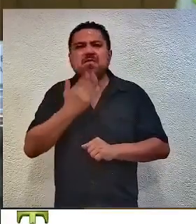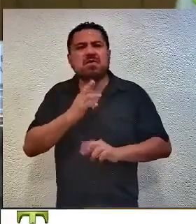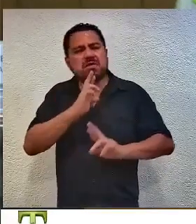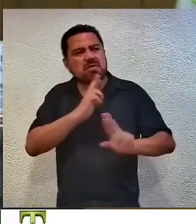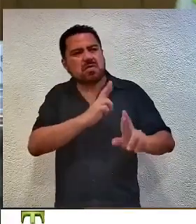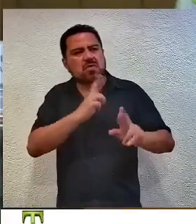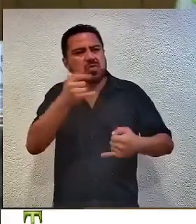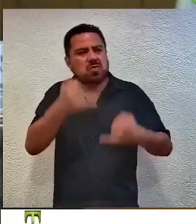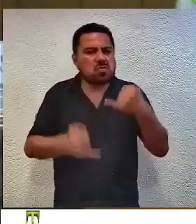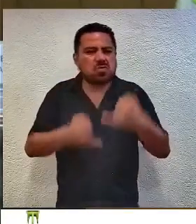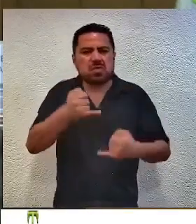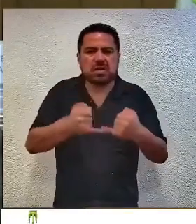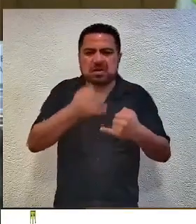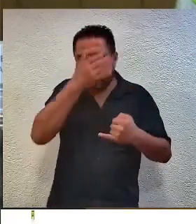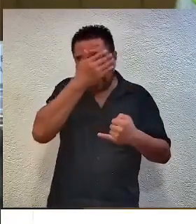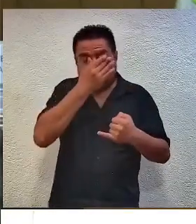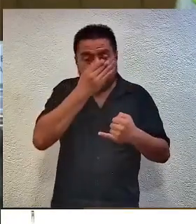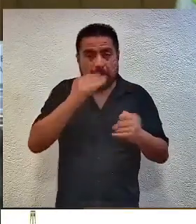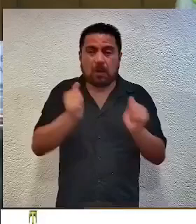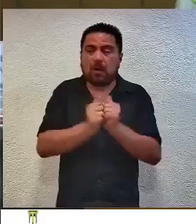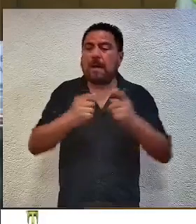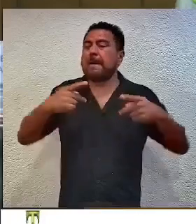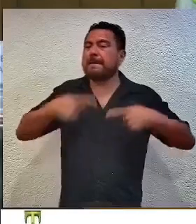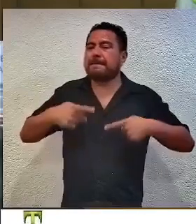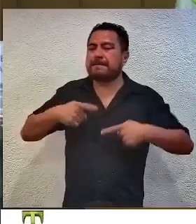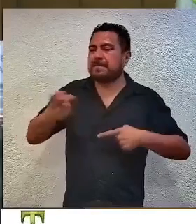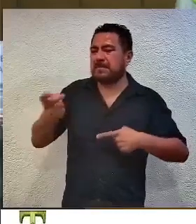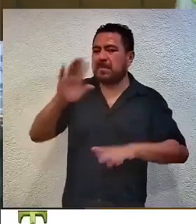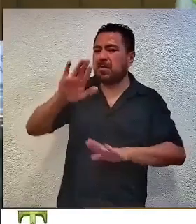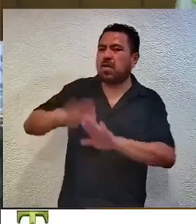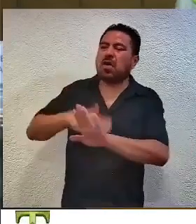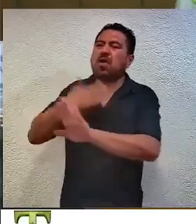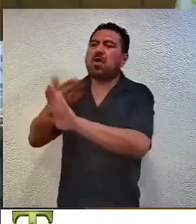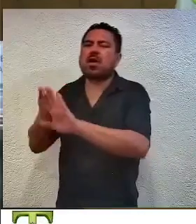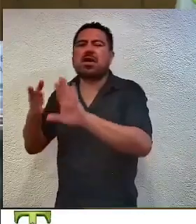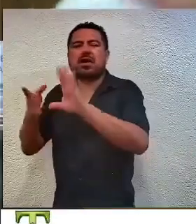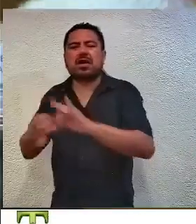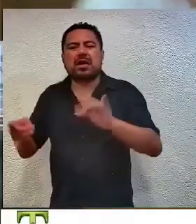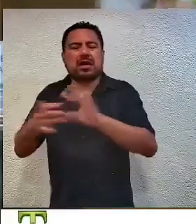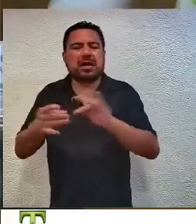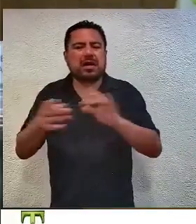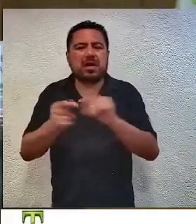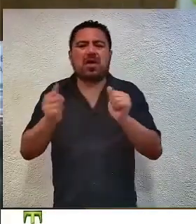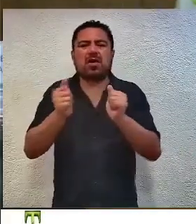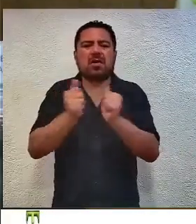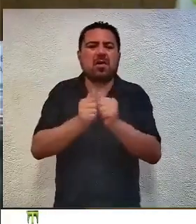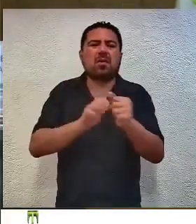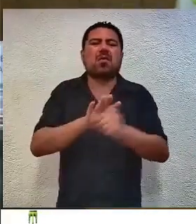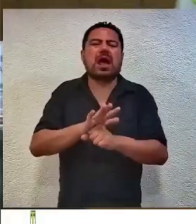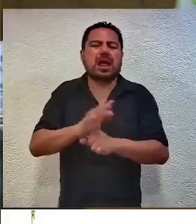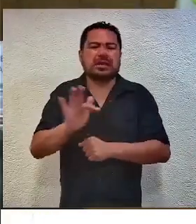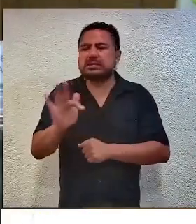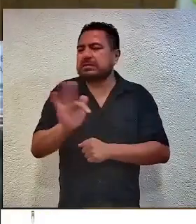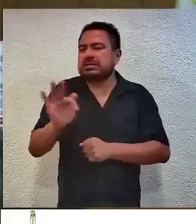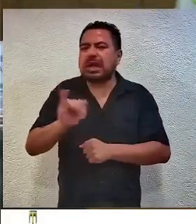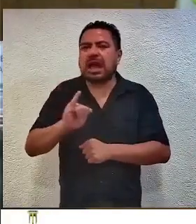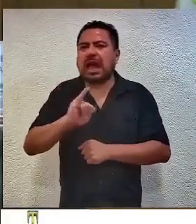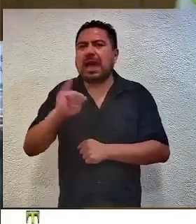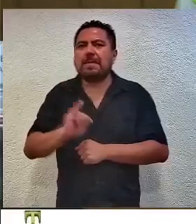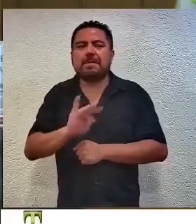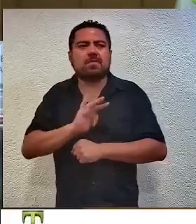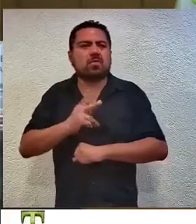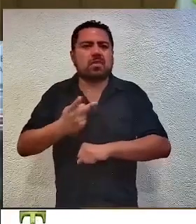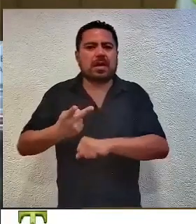jurídico respecto de aquellos individuos contra quienes se dice, quedando en situación como si el acto nunca hubiera